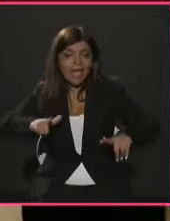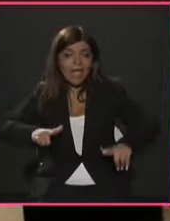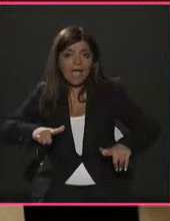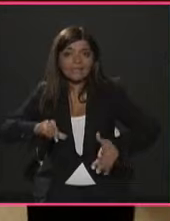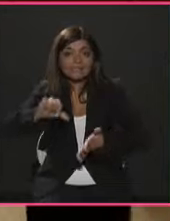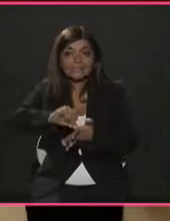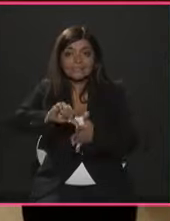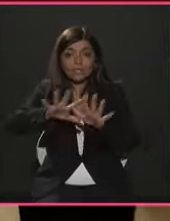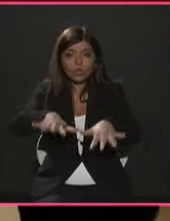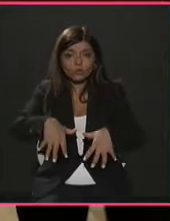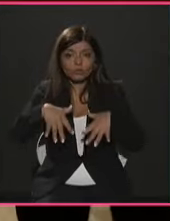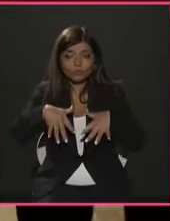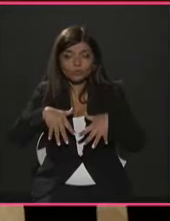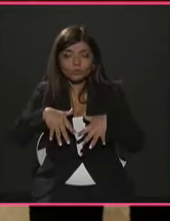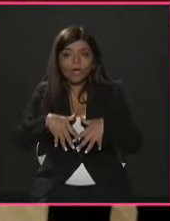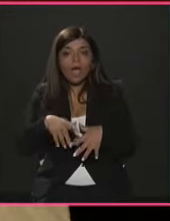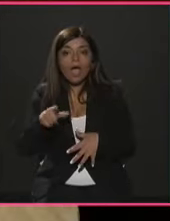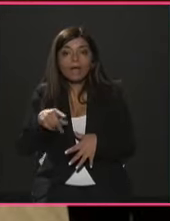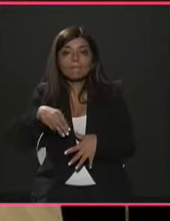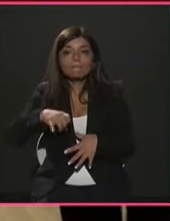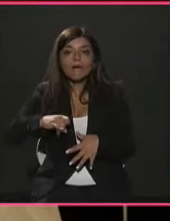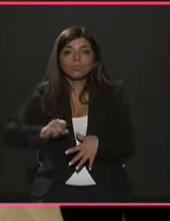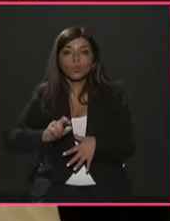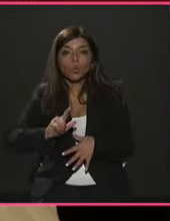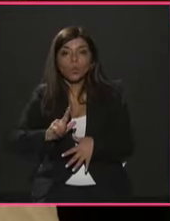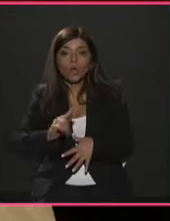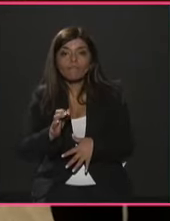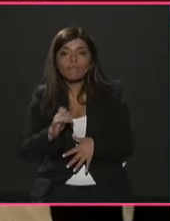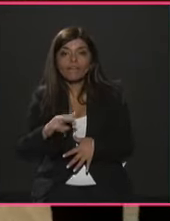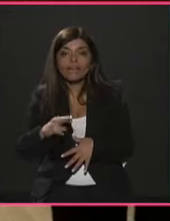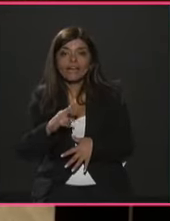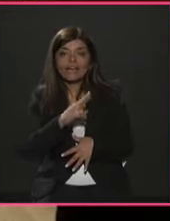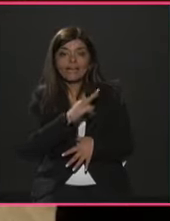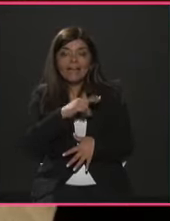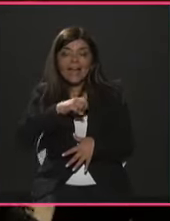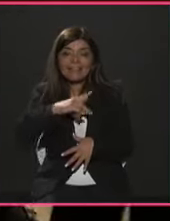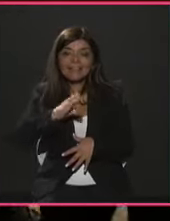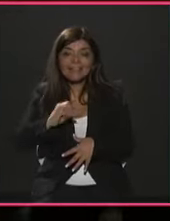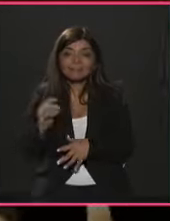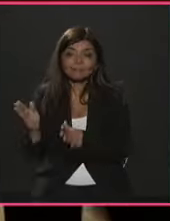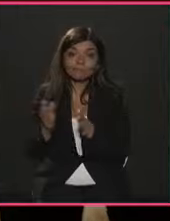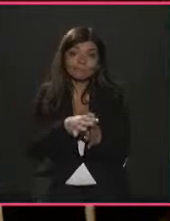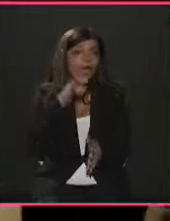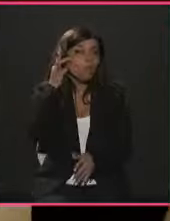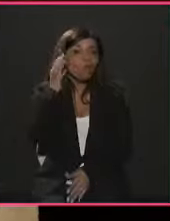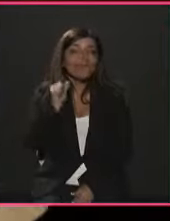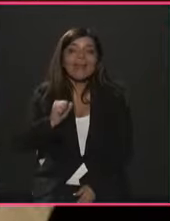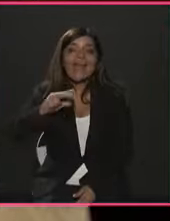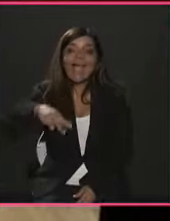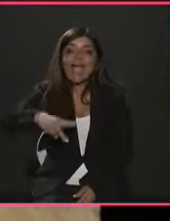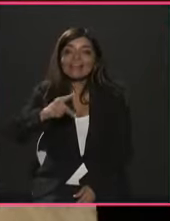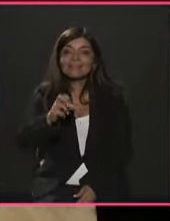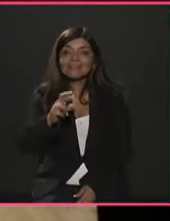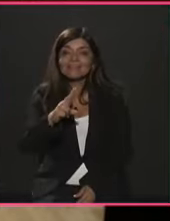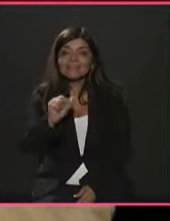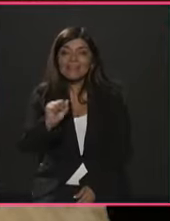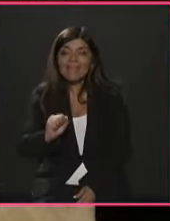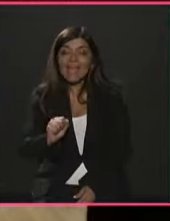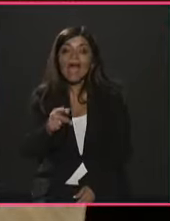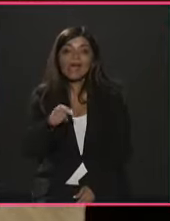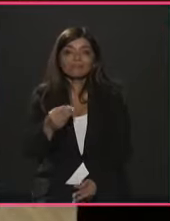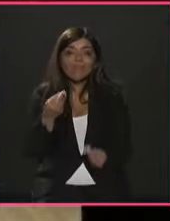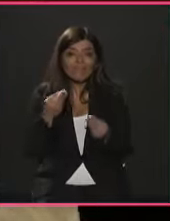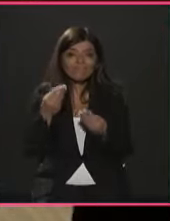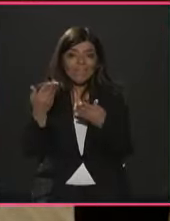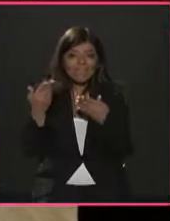seina allá Manuel Fernández y Andrea obit que la tuvimos recientemente acá sentados juntito a nosotros eh van a dar la